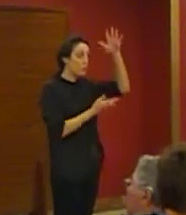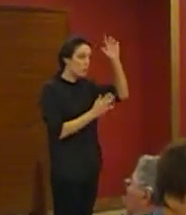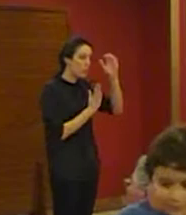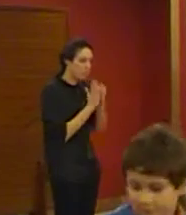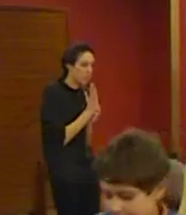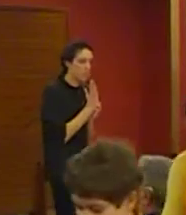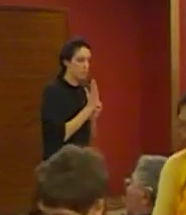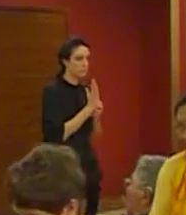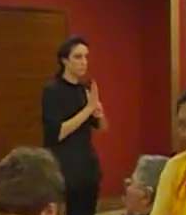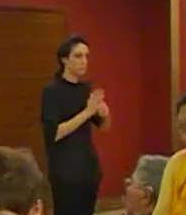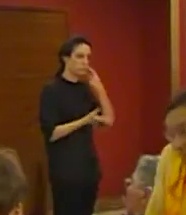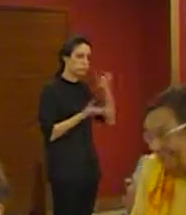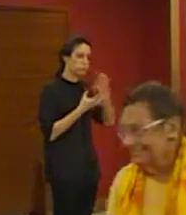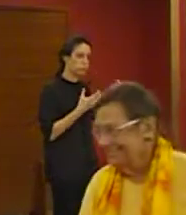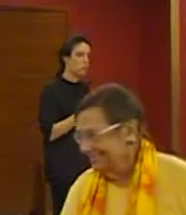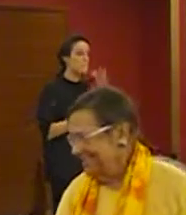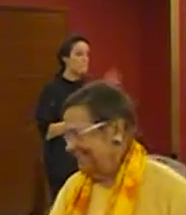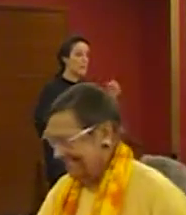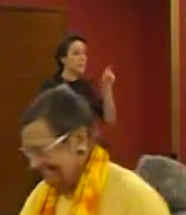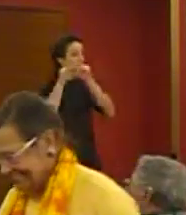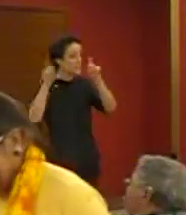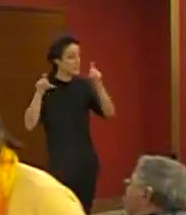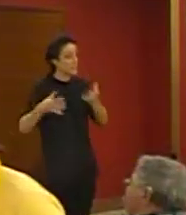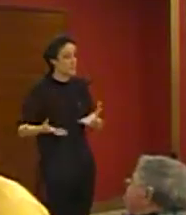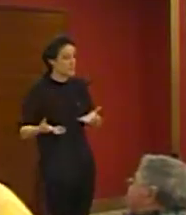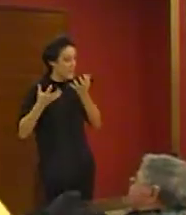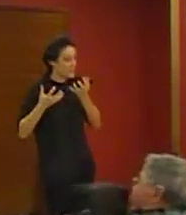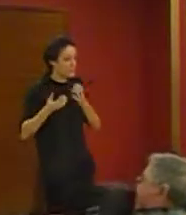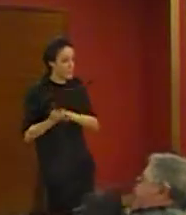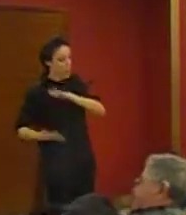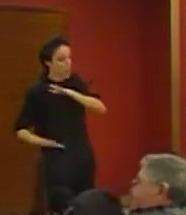y también los beneficios de las eléctricas, claro.